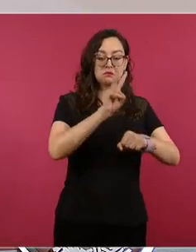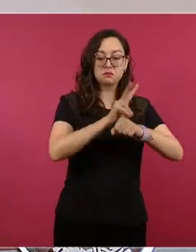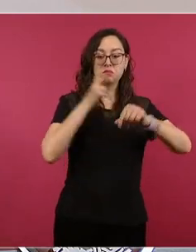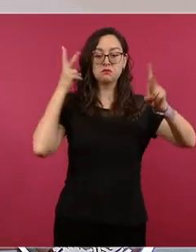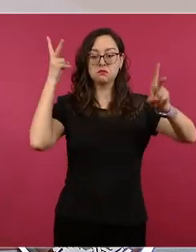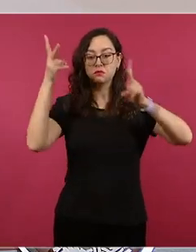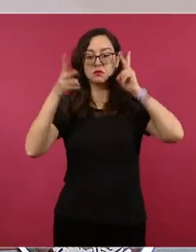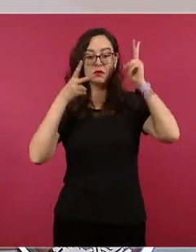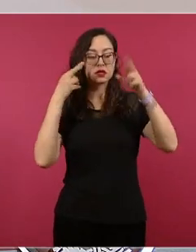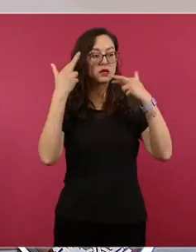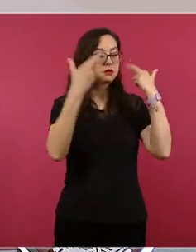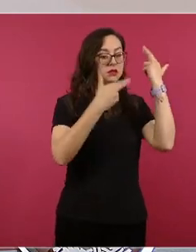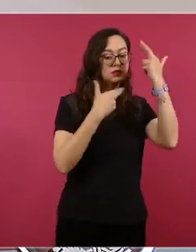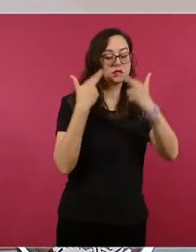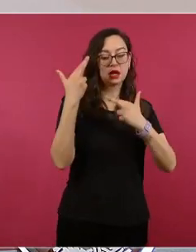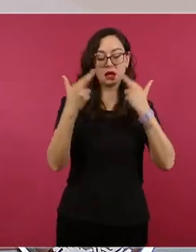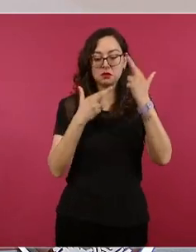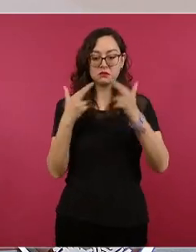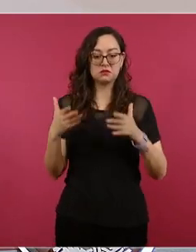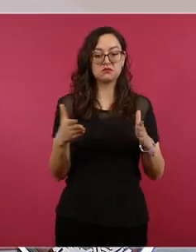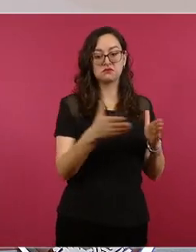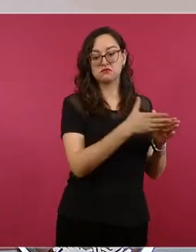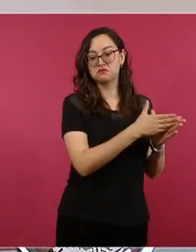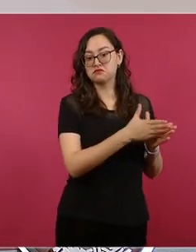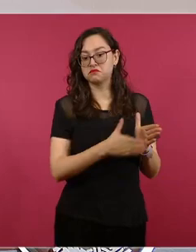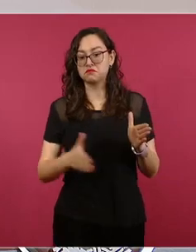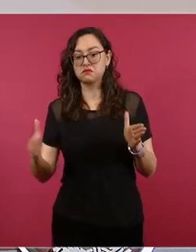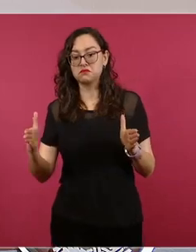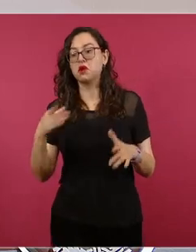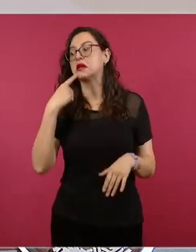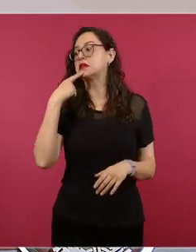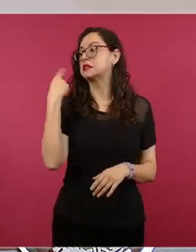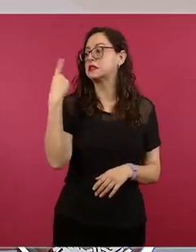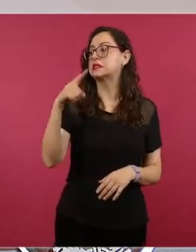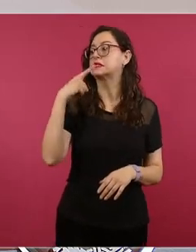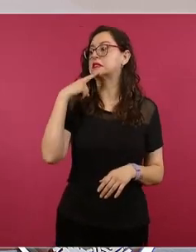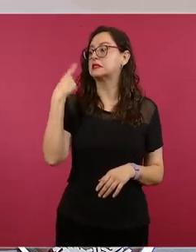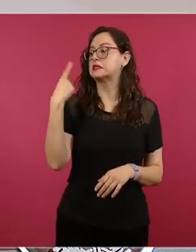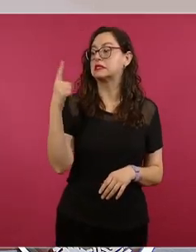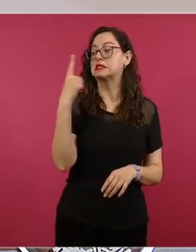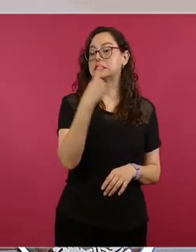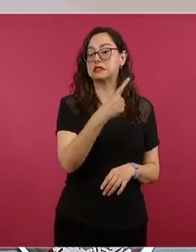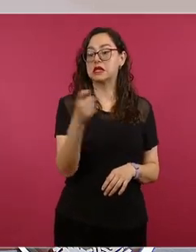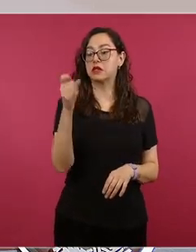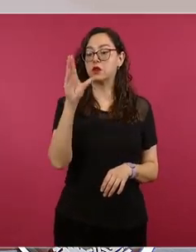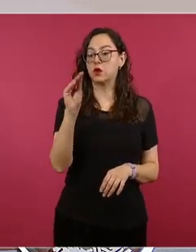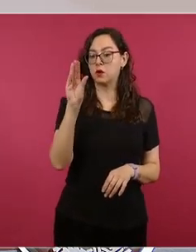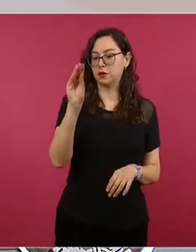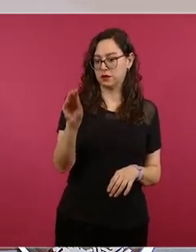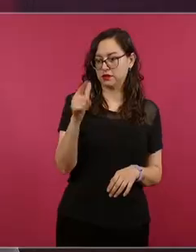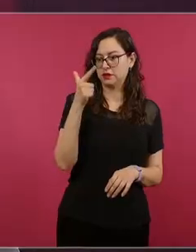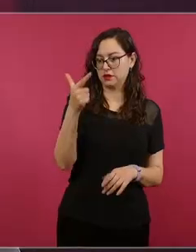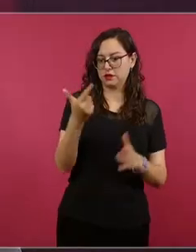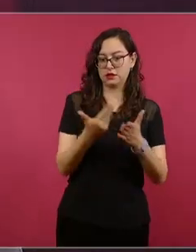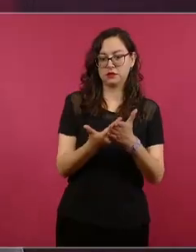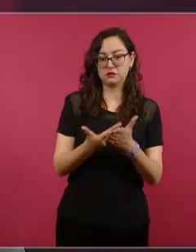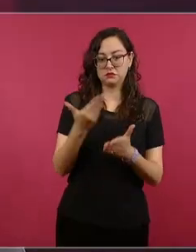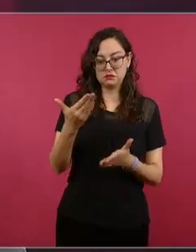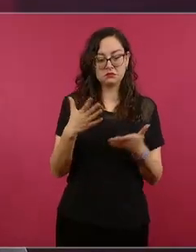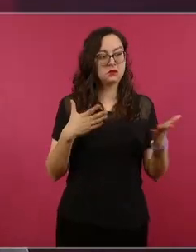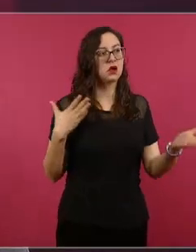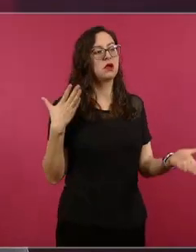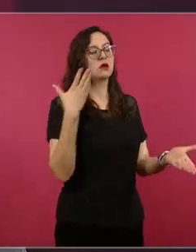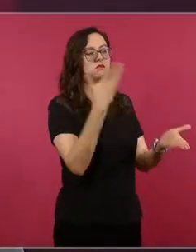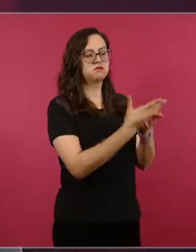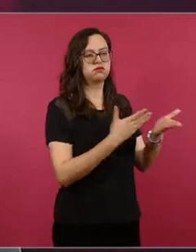25 de abril, debo decirles que atendimos 197 denuncias. se realizaron 308